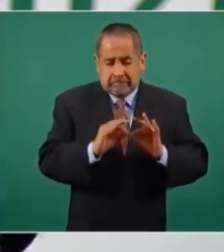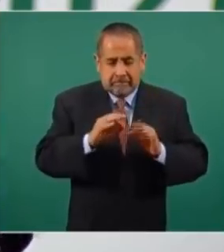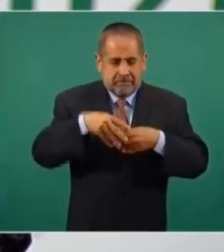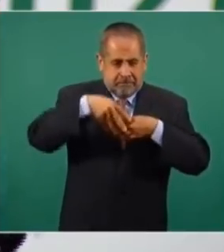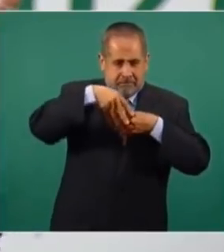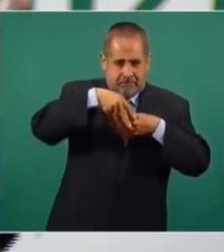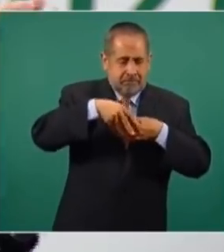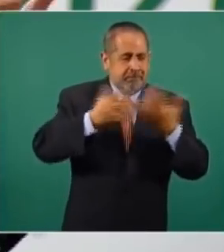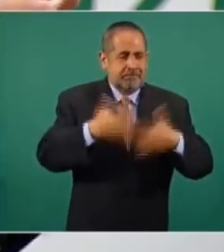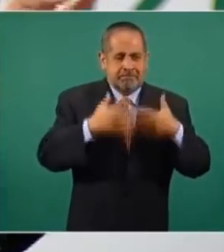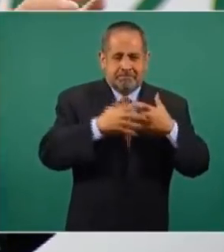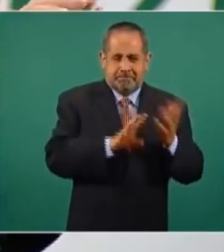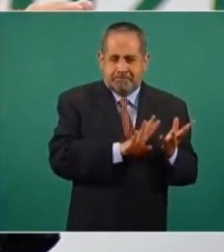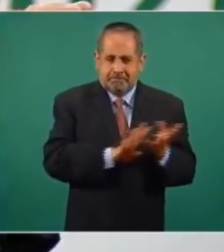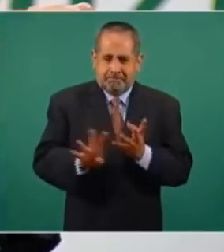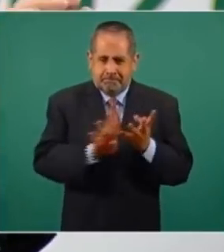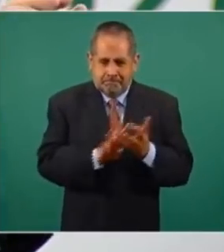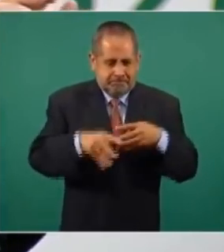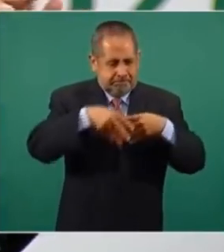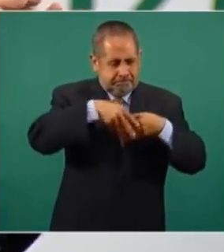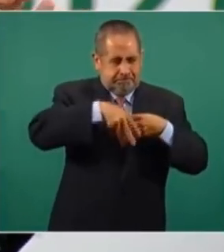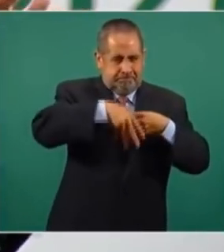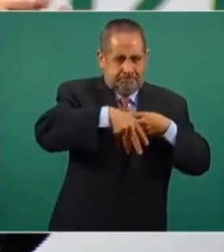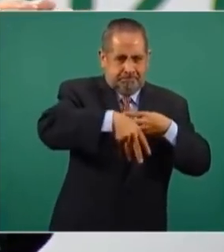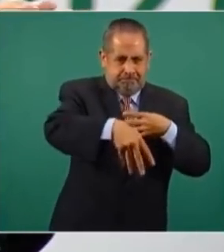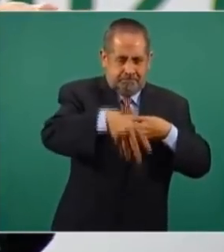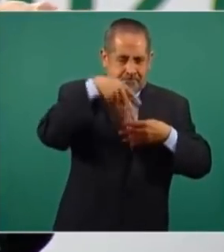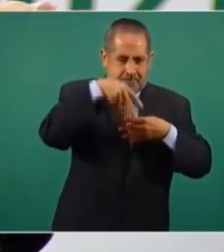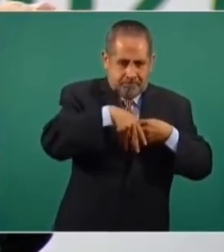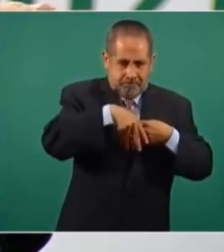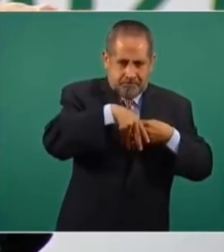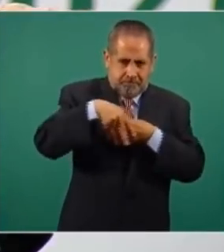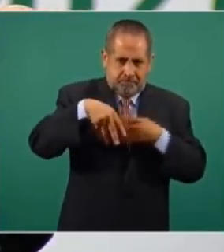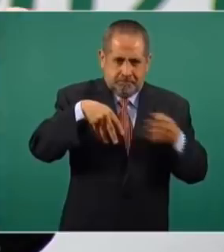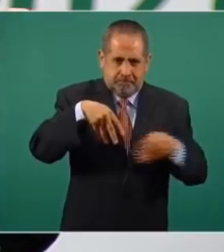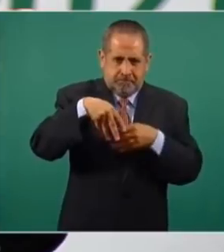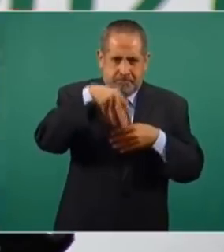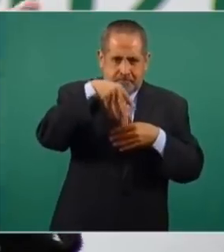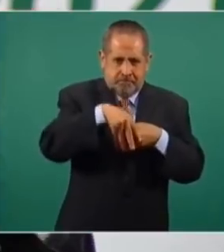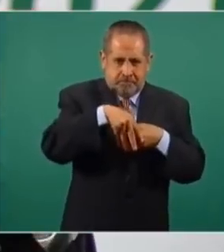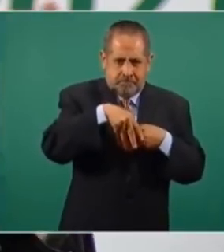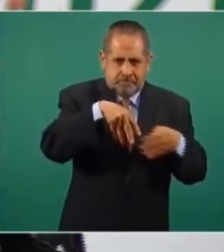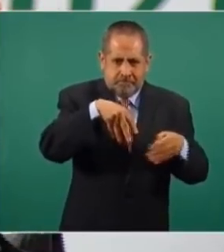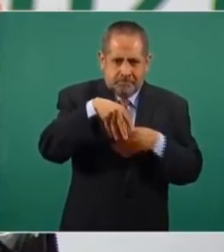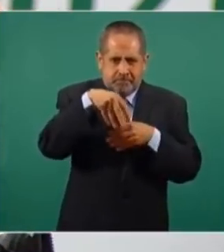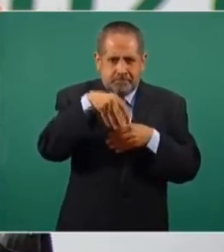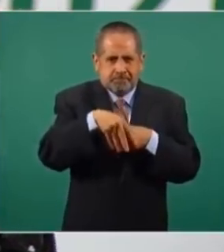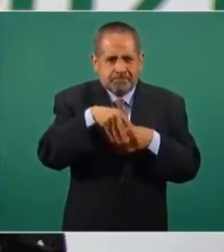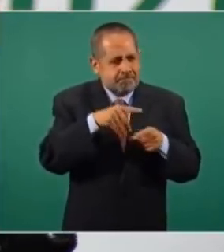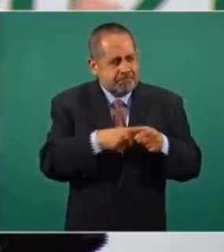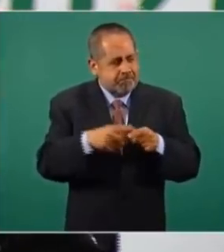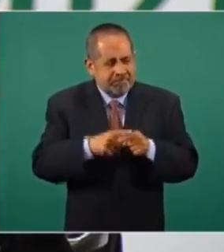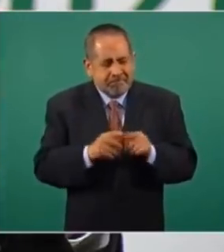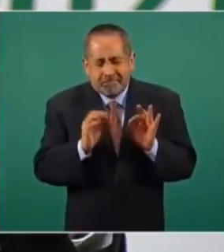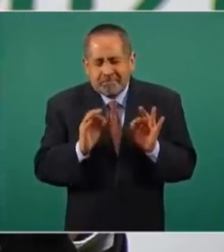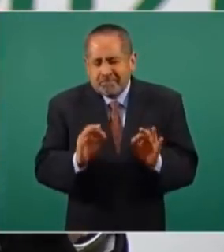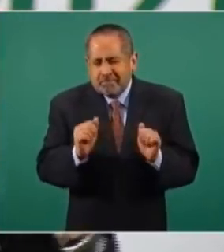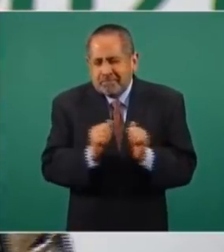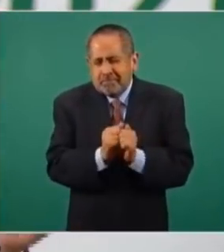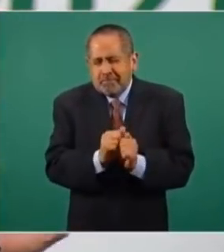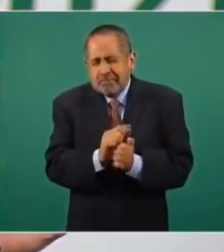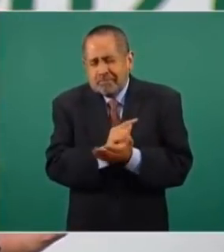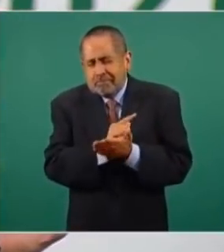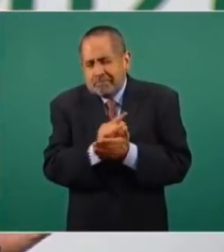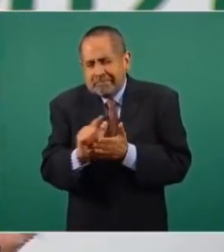envasando, cada lote que se está envasando, tenga pureza y no tenga ningún defecto, porque entonces pondrías en riesgo a las